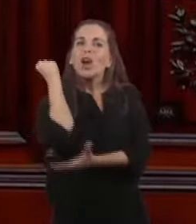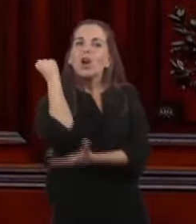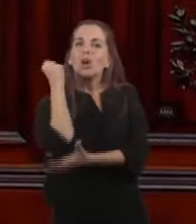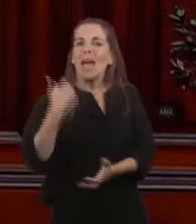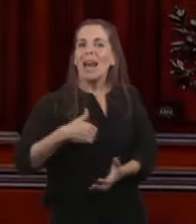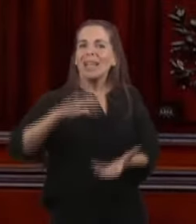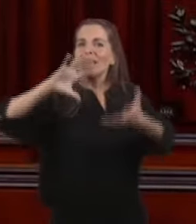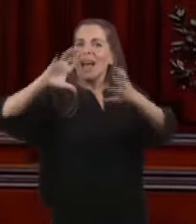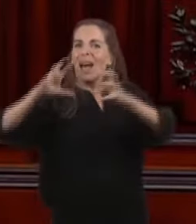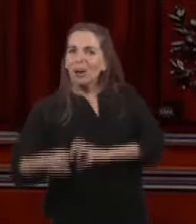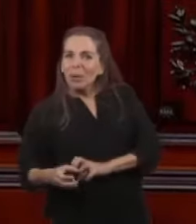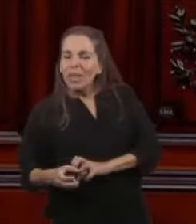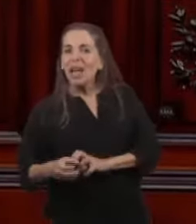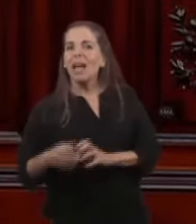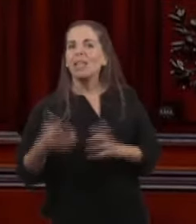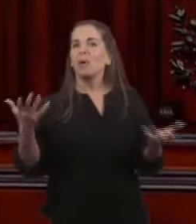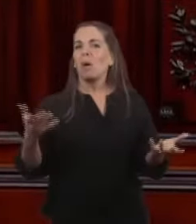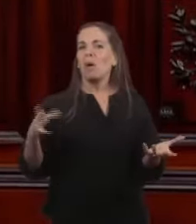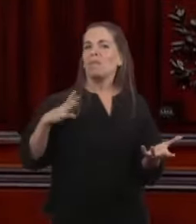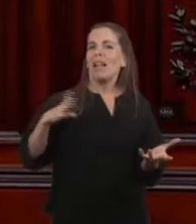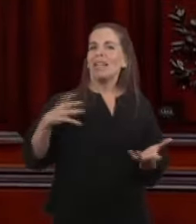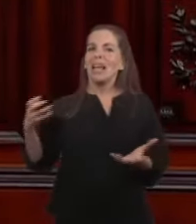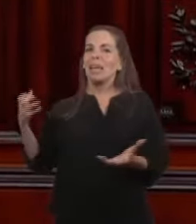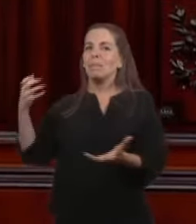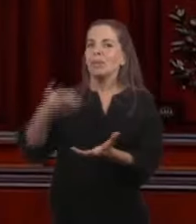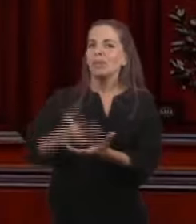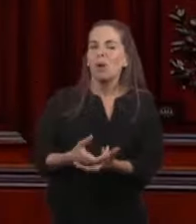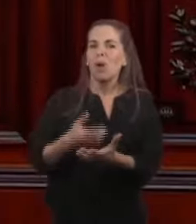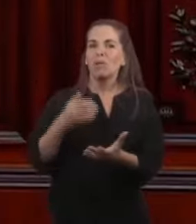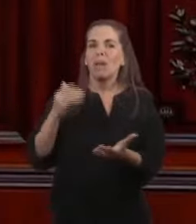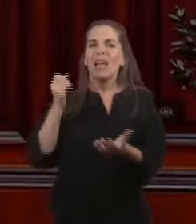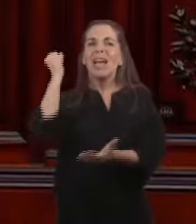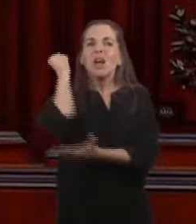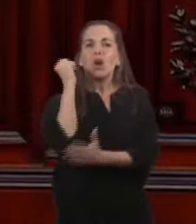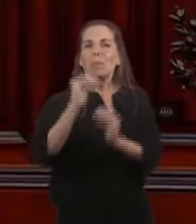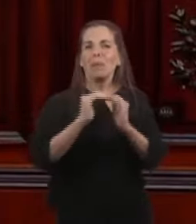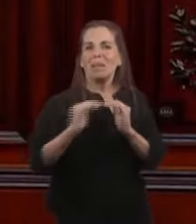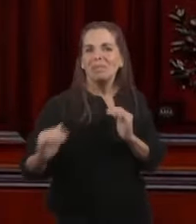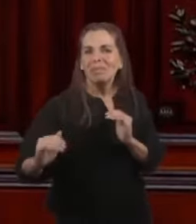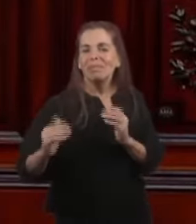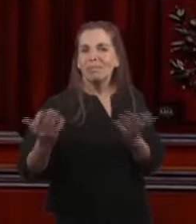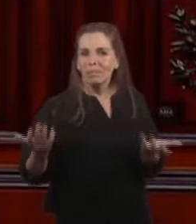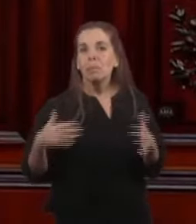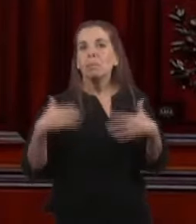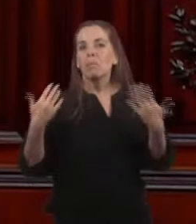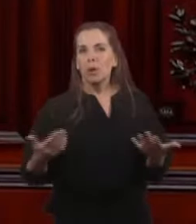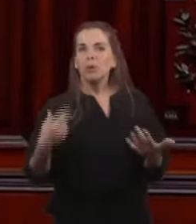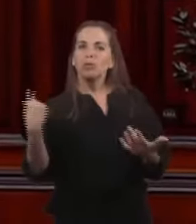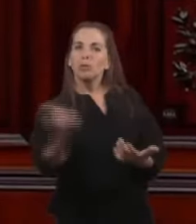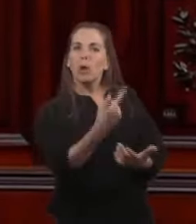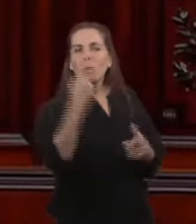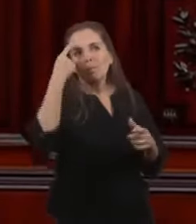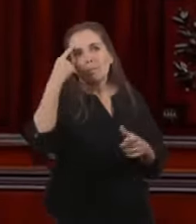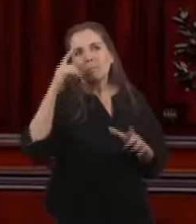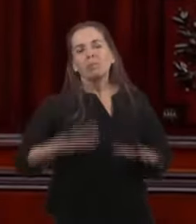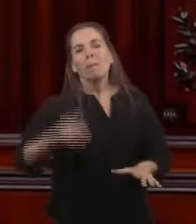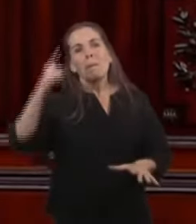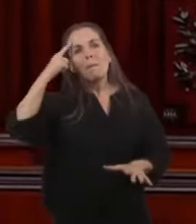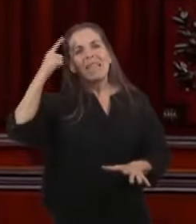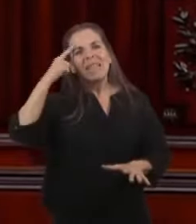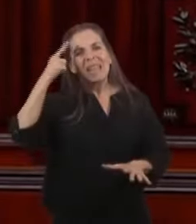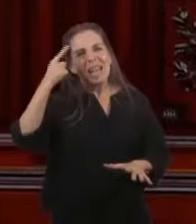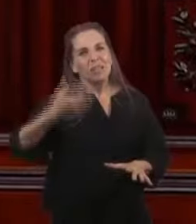atentando contra la inversión y el crecimiento dicho esto detengámonos a recordar cómo era el cuadro